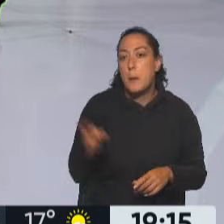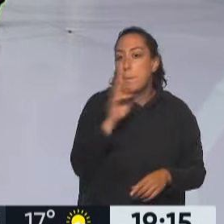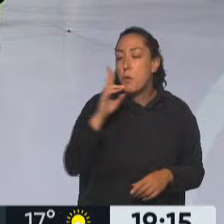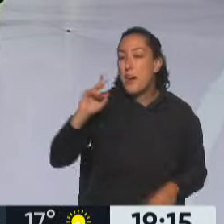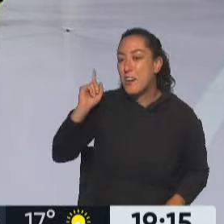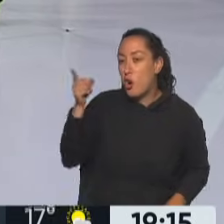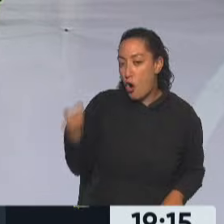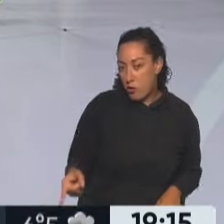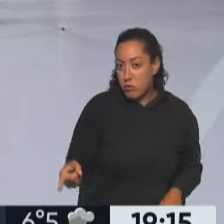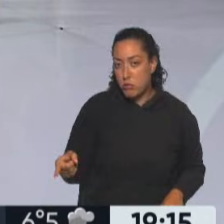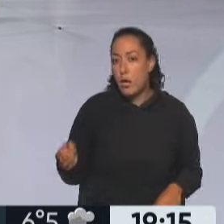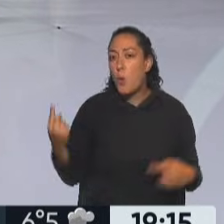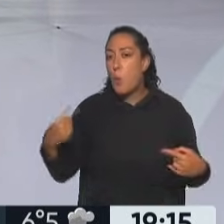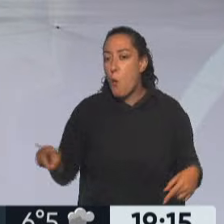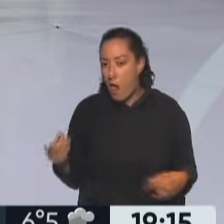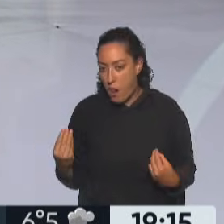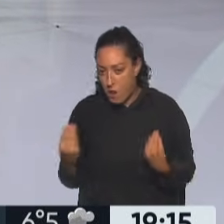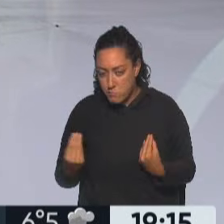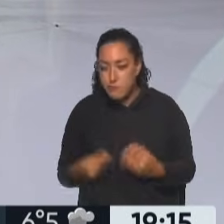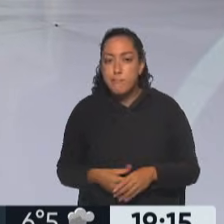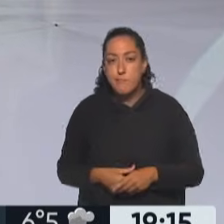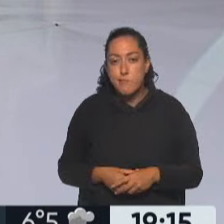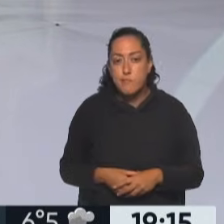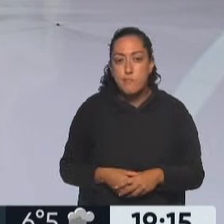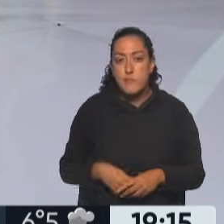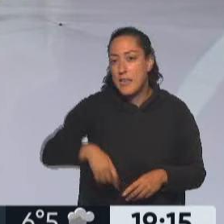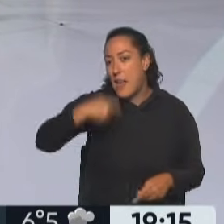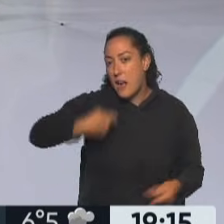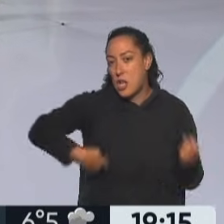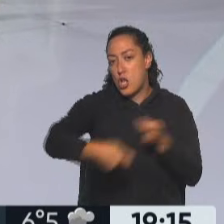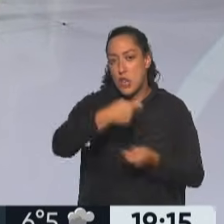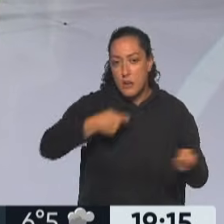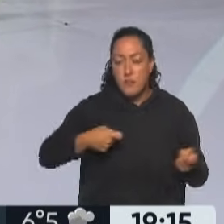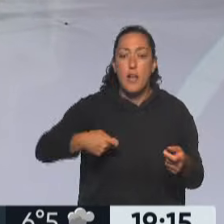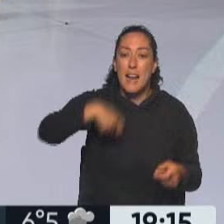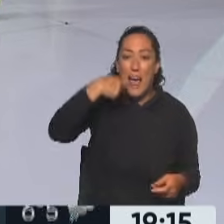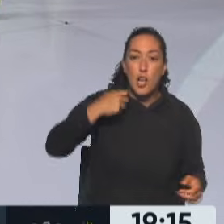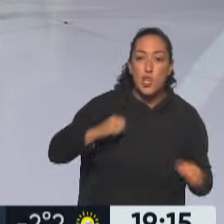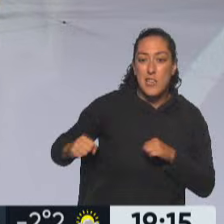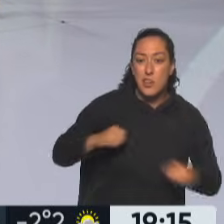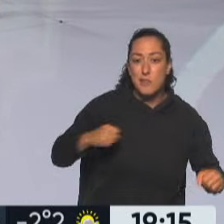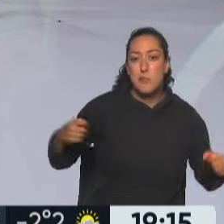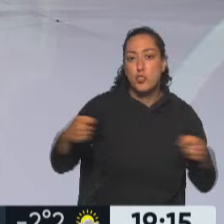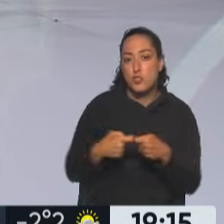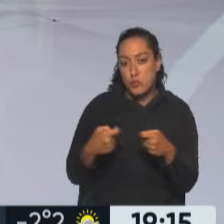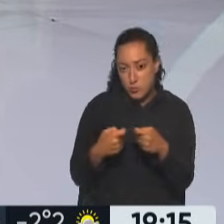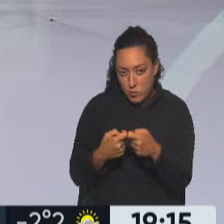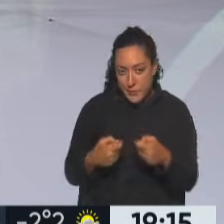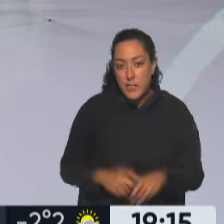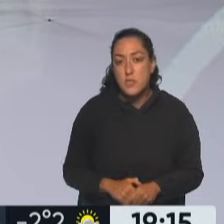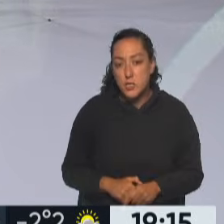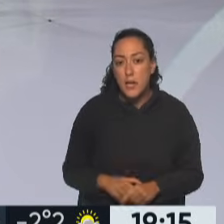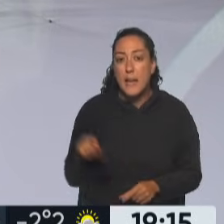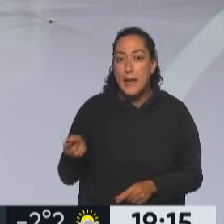Flores, que es la esposa de Nicolás Maduro. Bueno, uno de ellos es narcotráfico, narcoterrorismo y conspiración. La acusan de